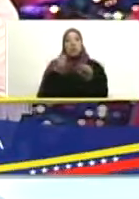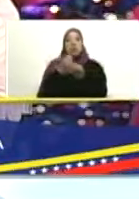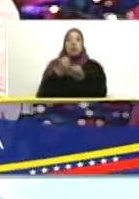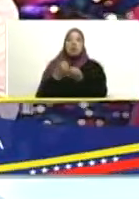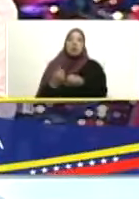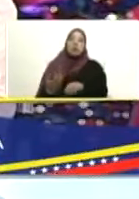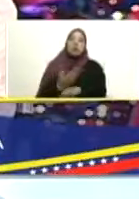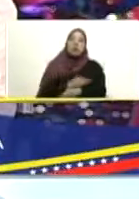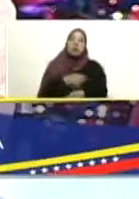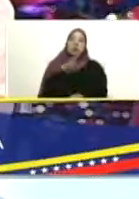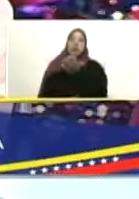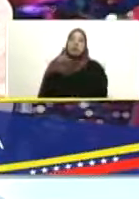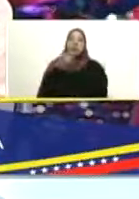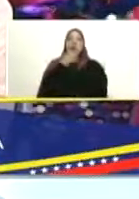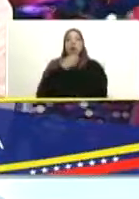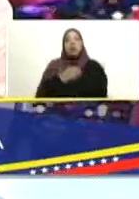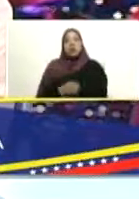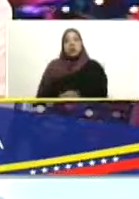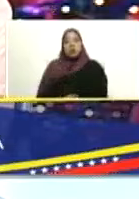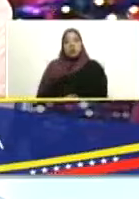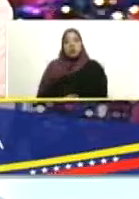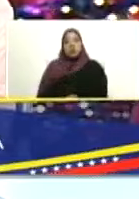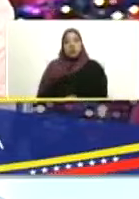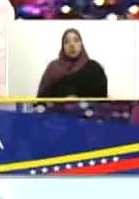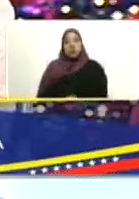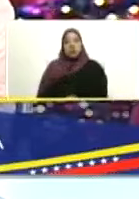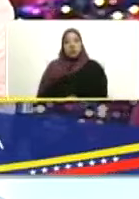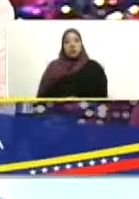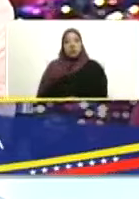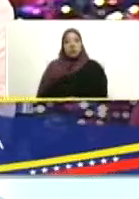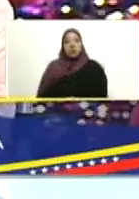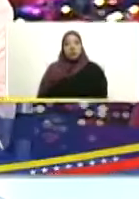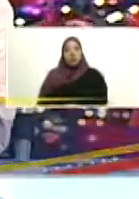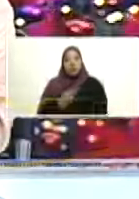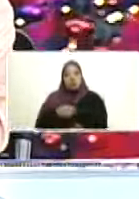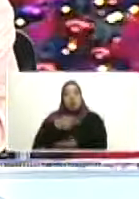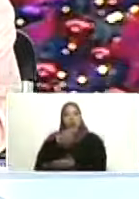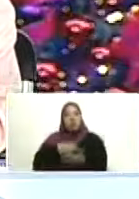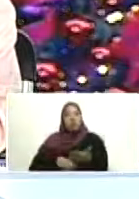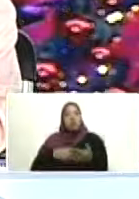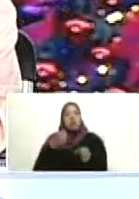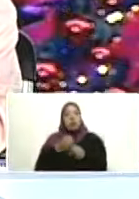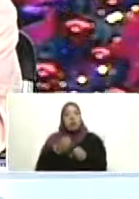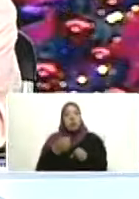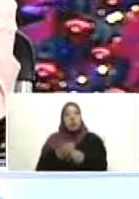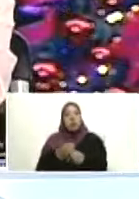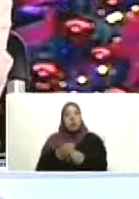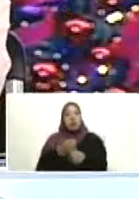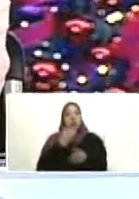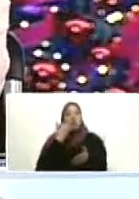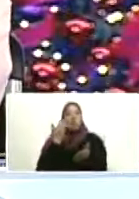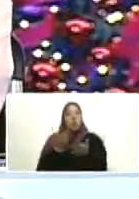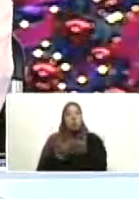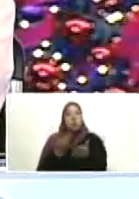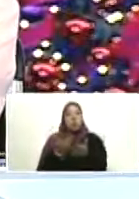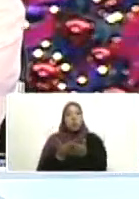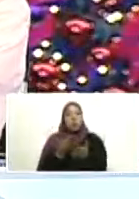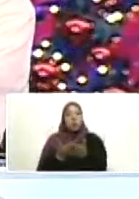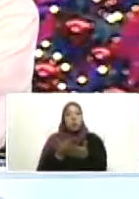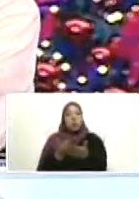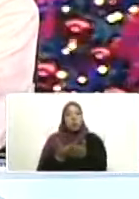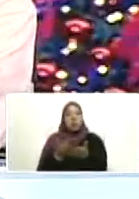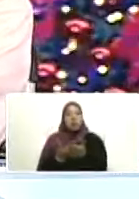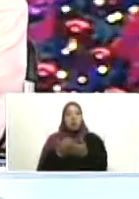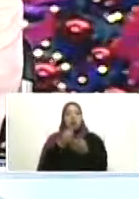del 31 de diciembre, procedo a firmar el documento con